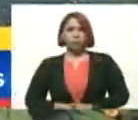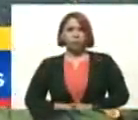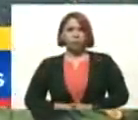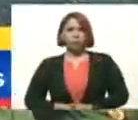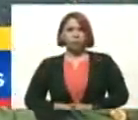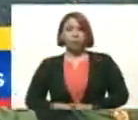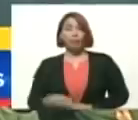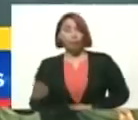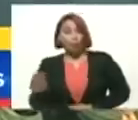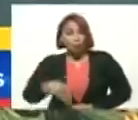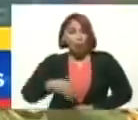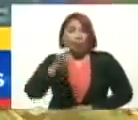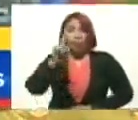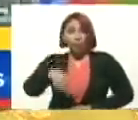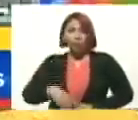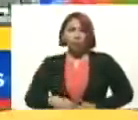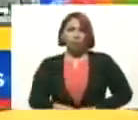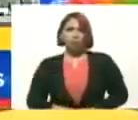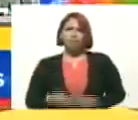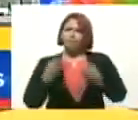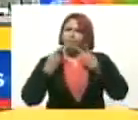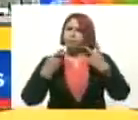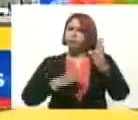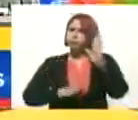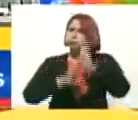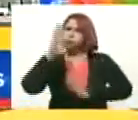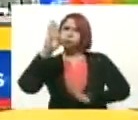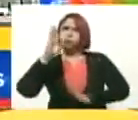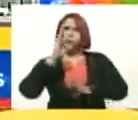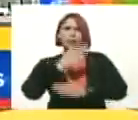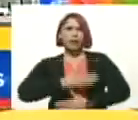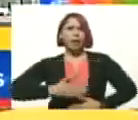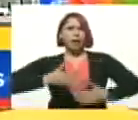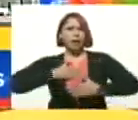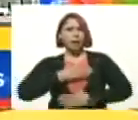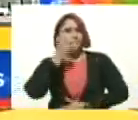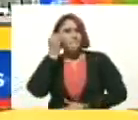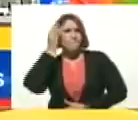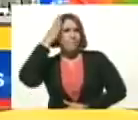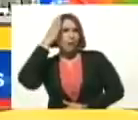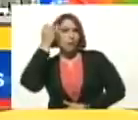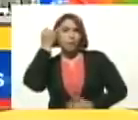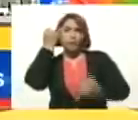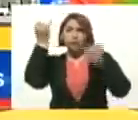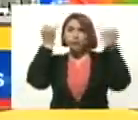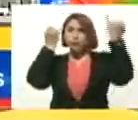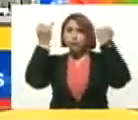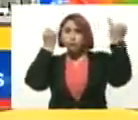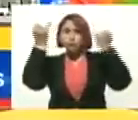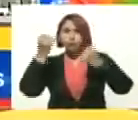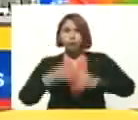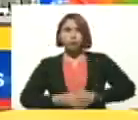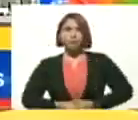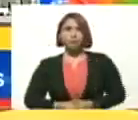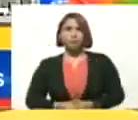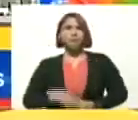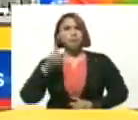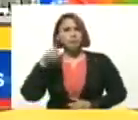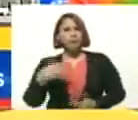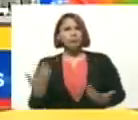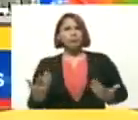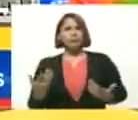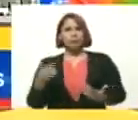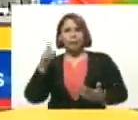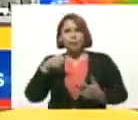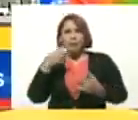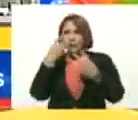Y además de elevar la calidad y la capacidad de la inteligencia y la